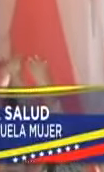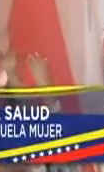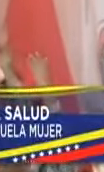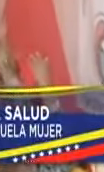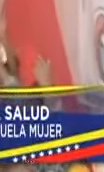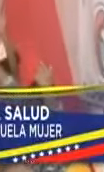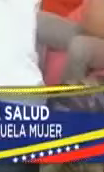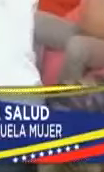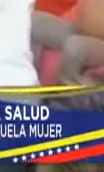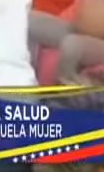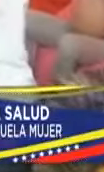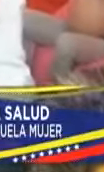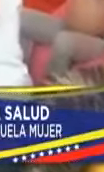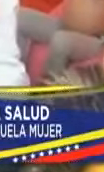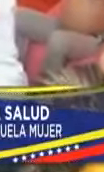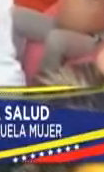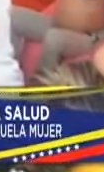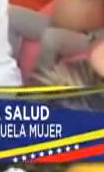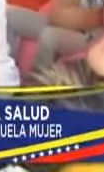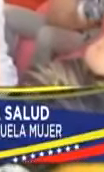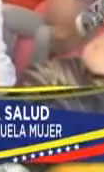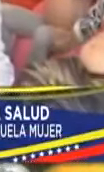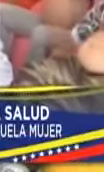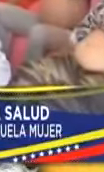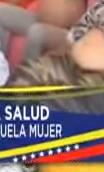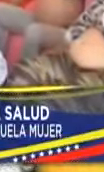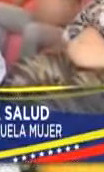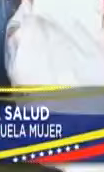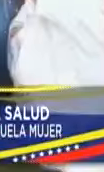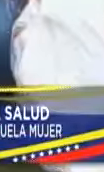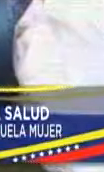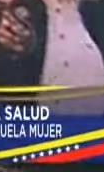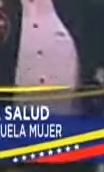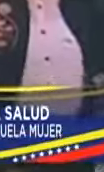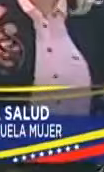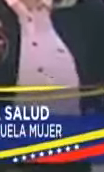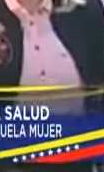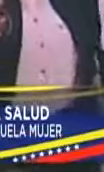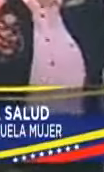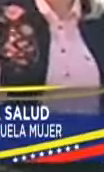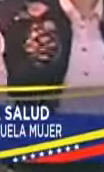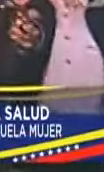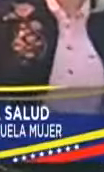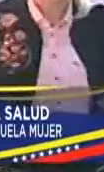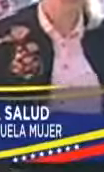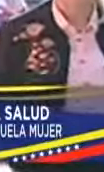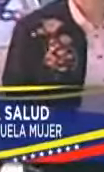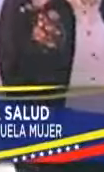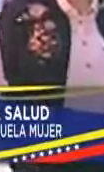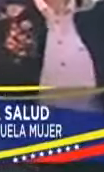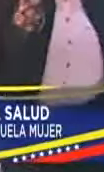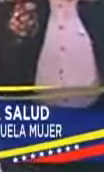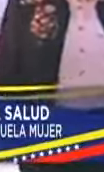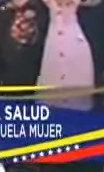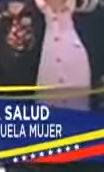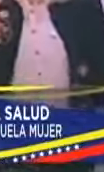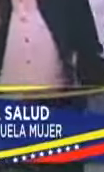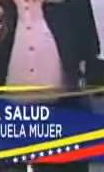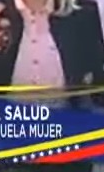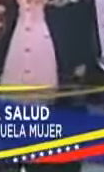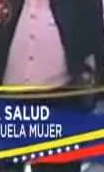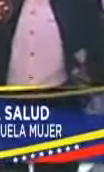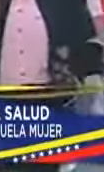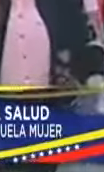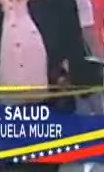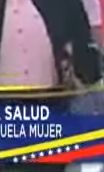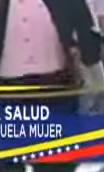de protección social, de igualdad, de justicia social, que ha sido la orientación inmediata que ha dado el jefe de